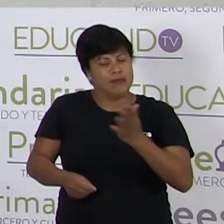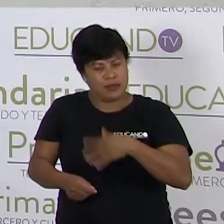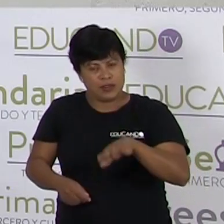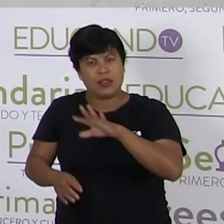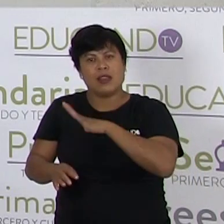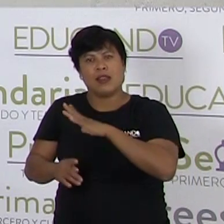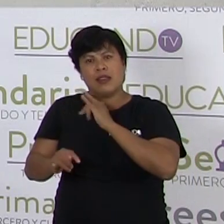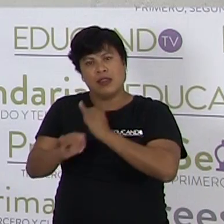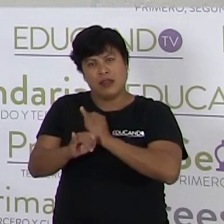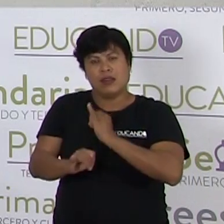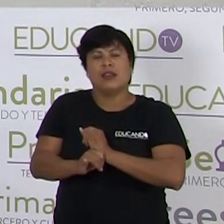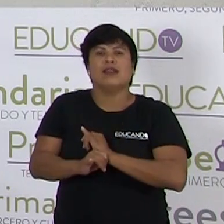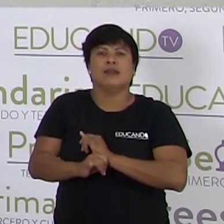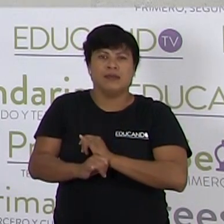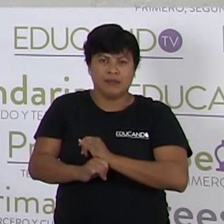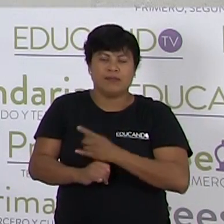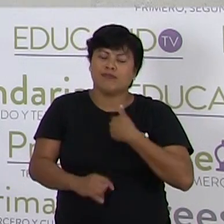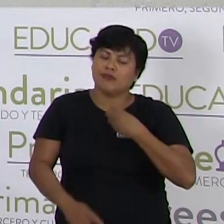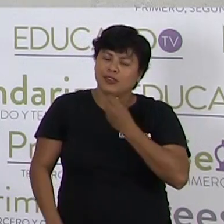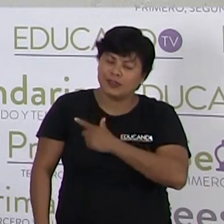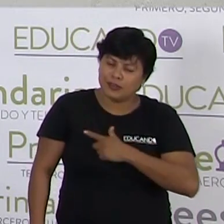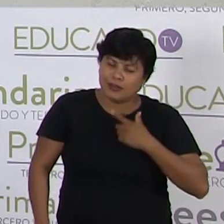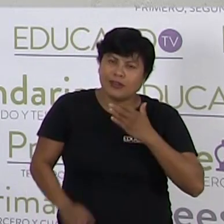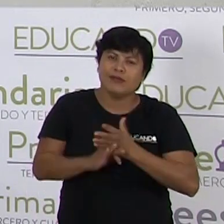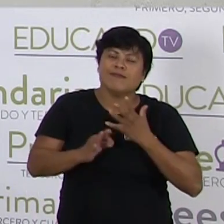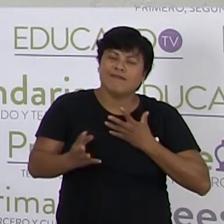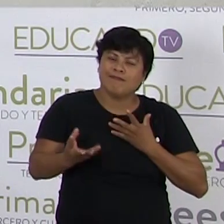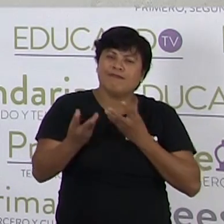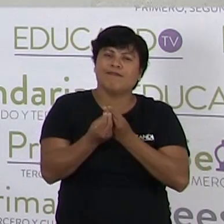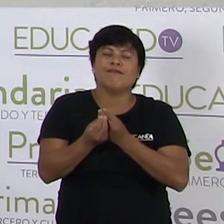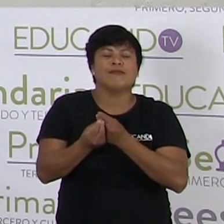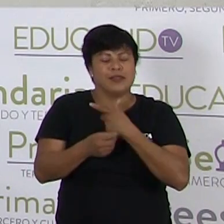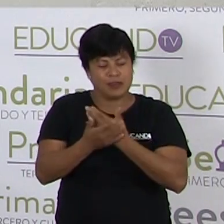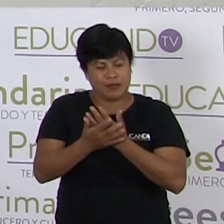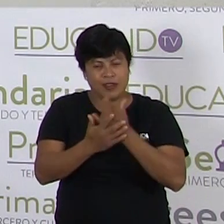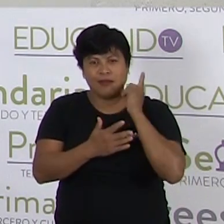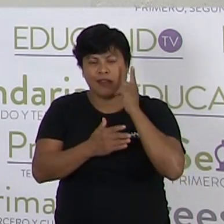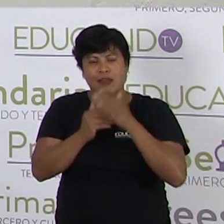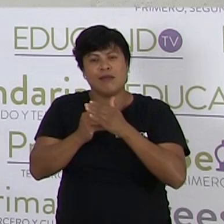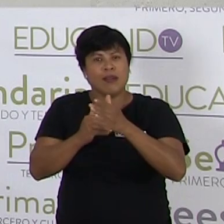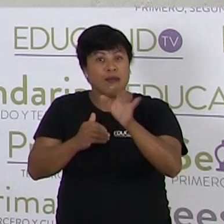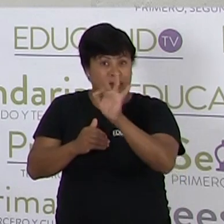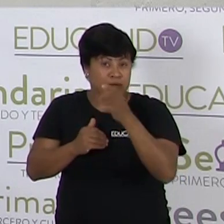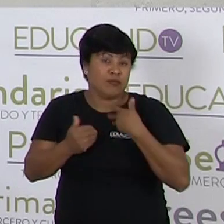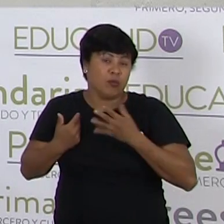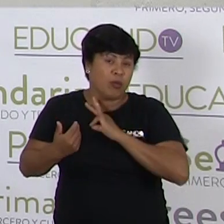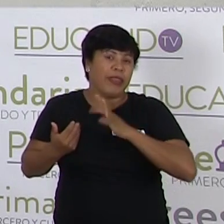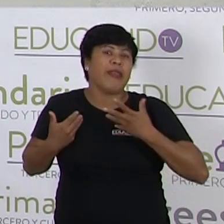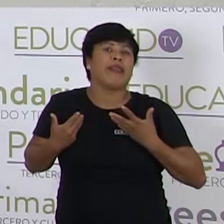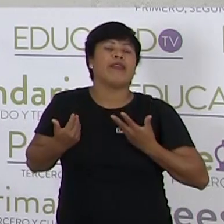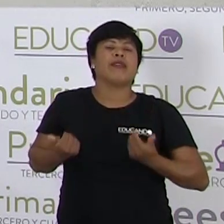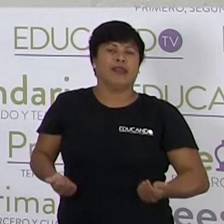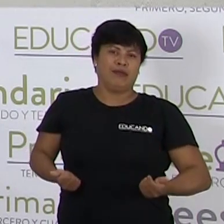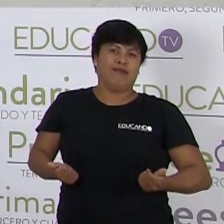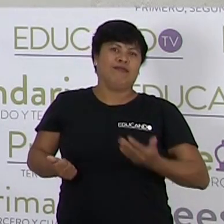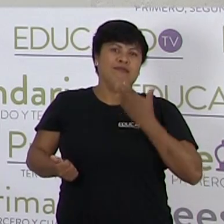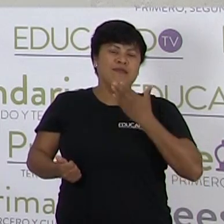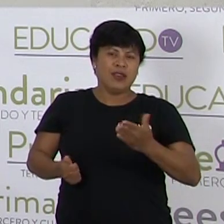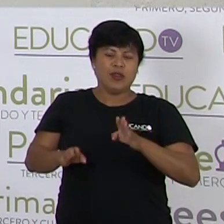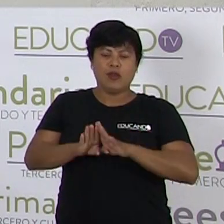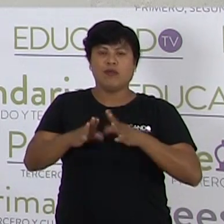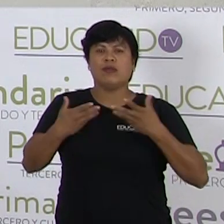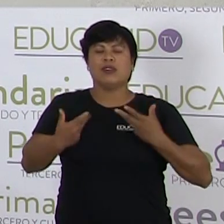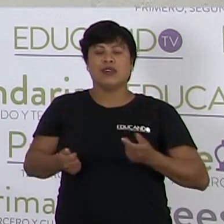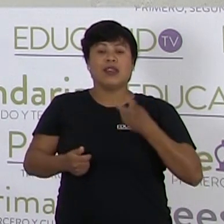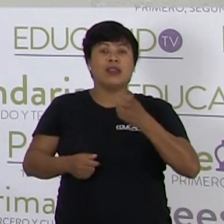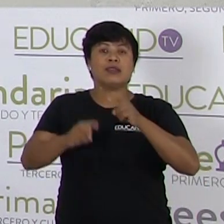redes sociales. Me dio mucho gusto estar con ustedes. Espero que les haya quedado muy bien comprendido